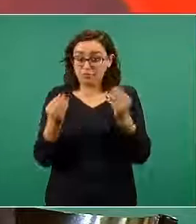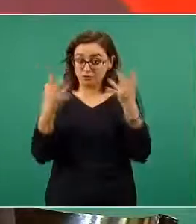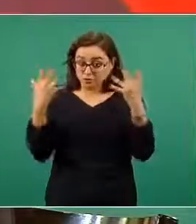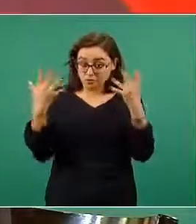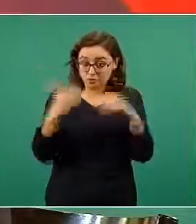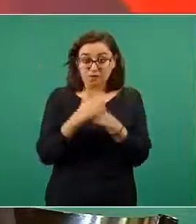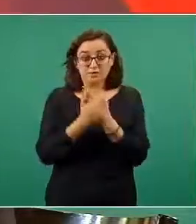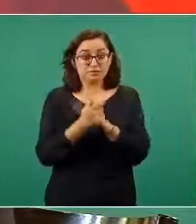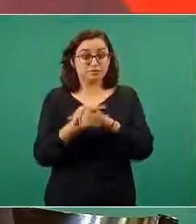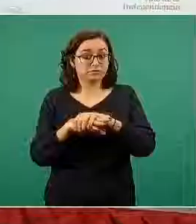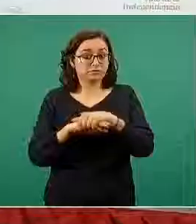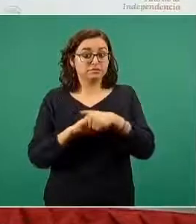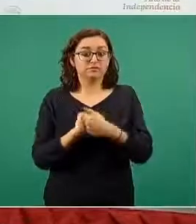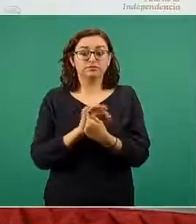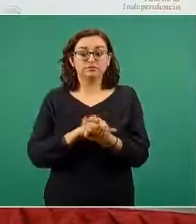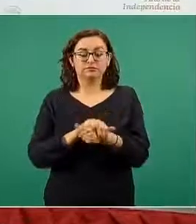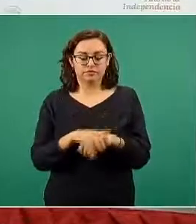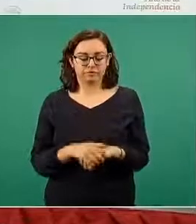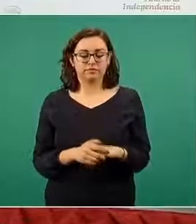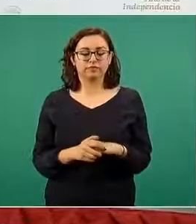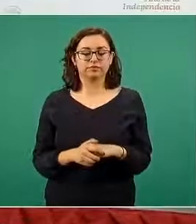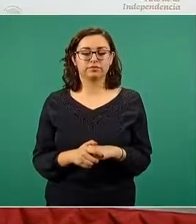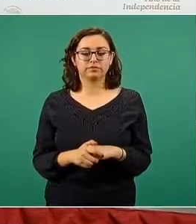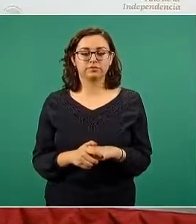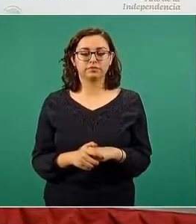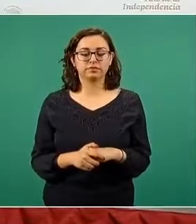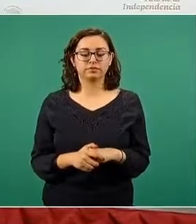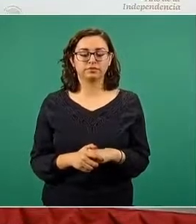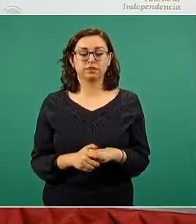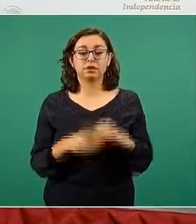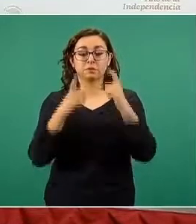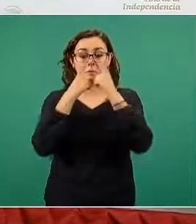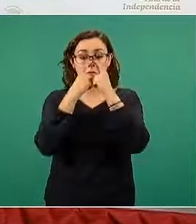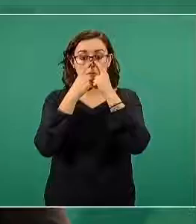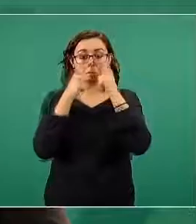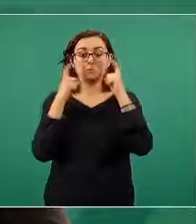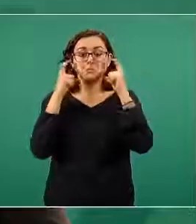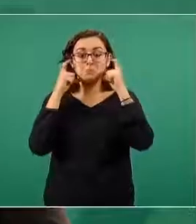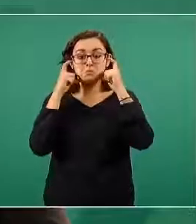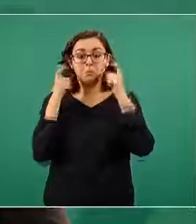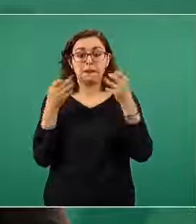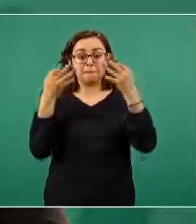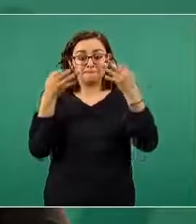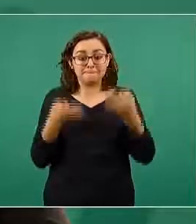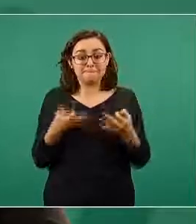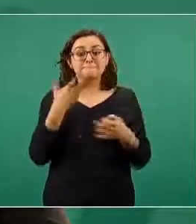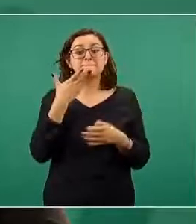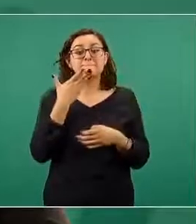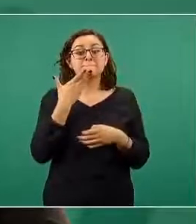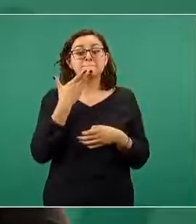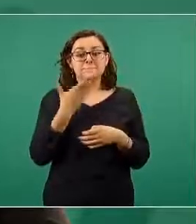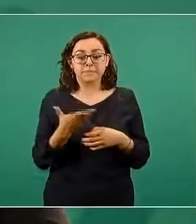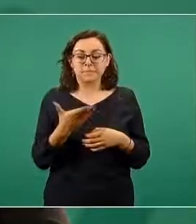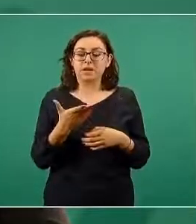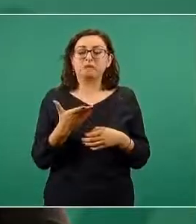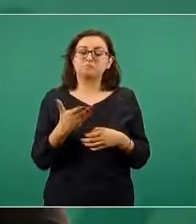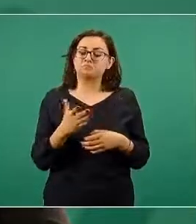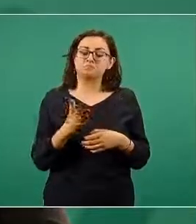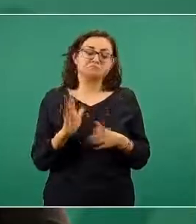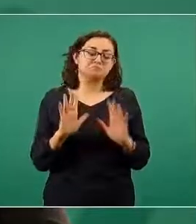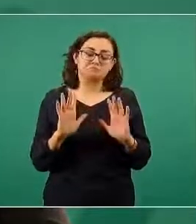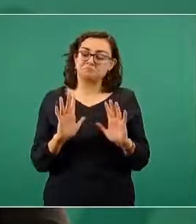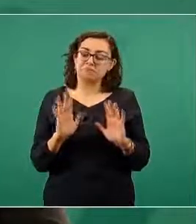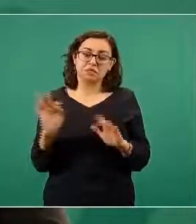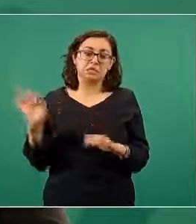aquejan. El uso correcto del cubrebocas será muy probablemente